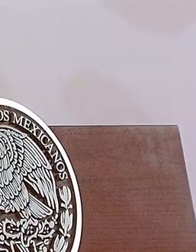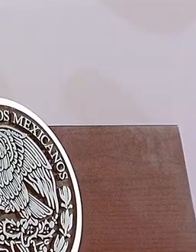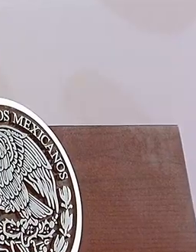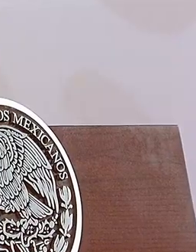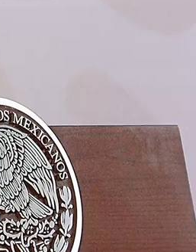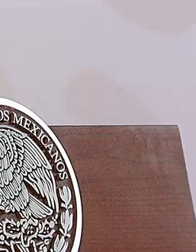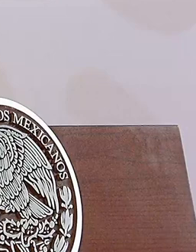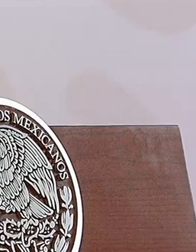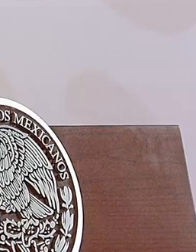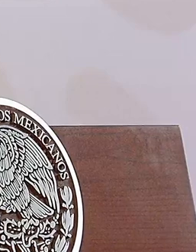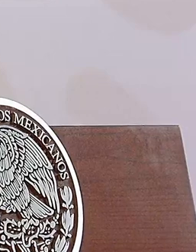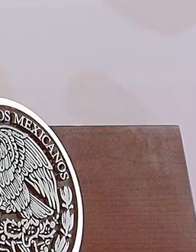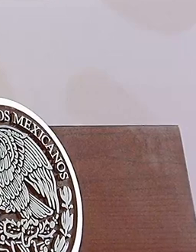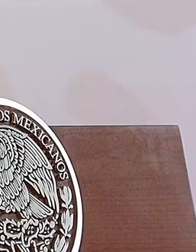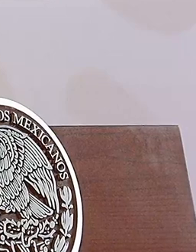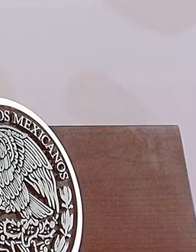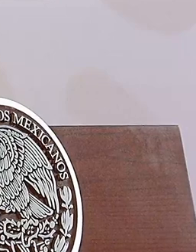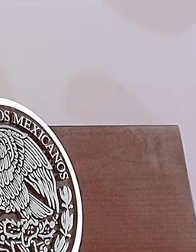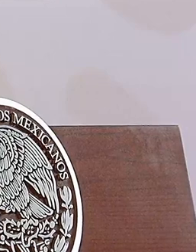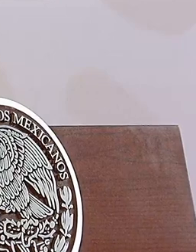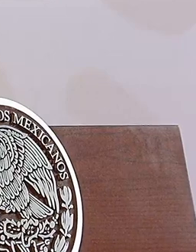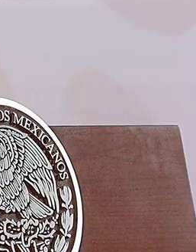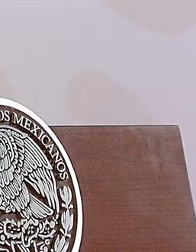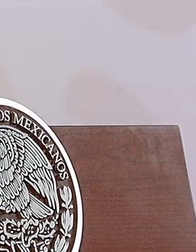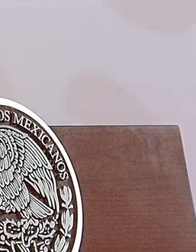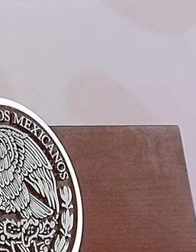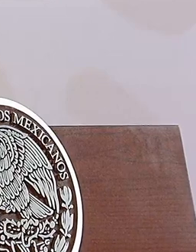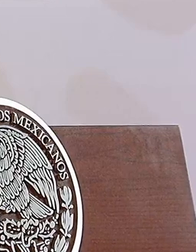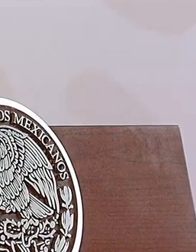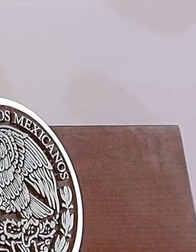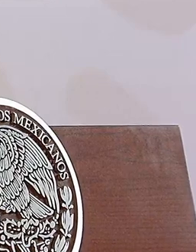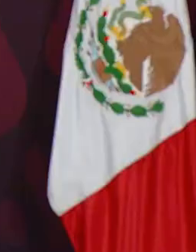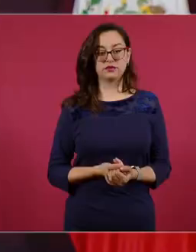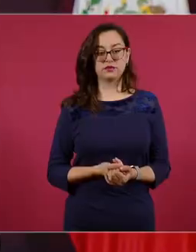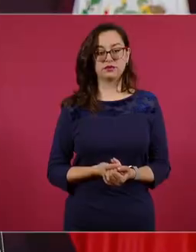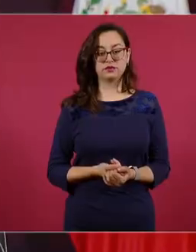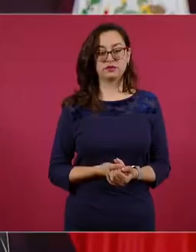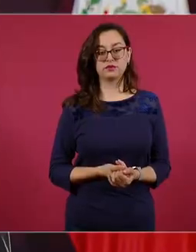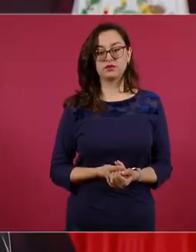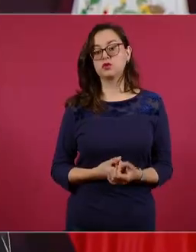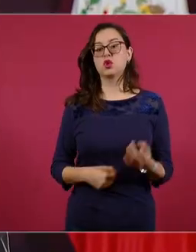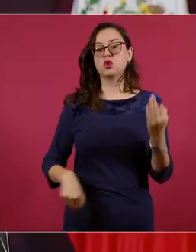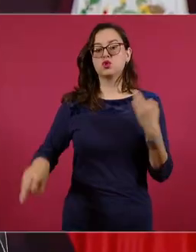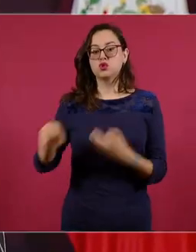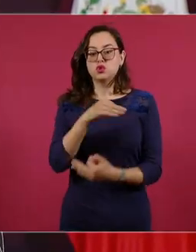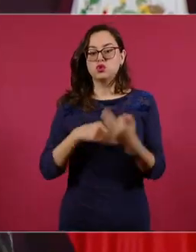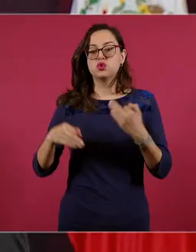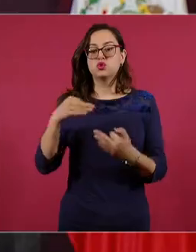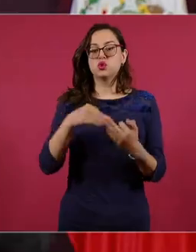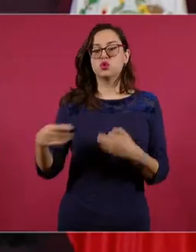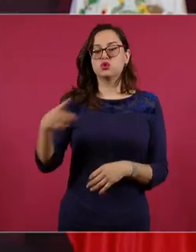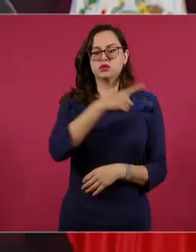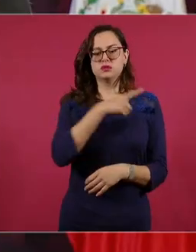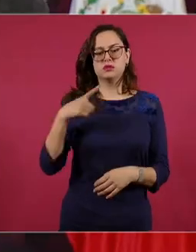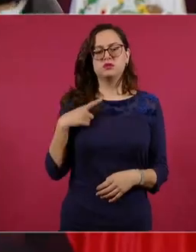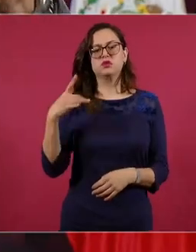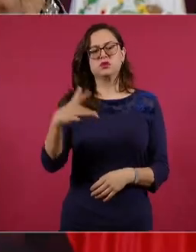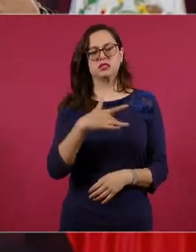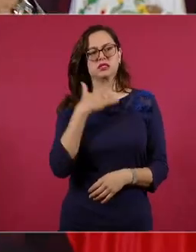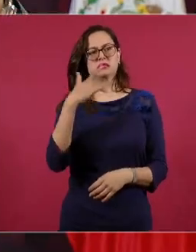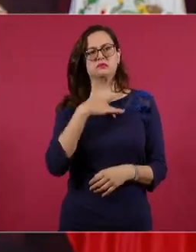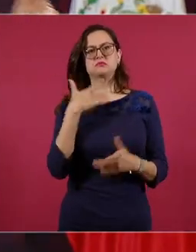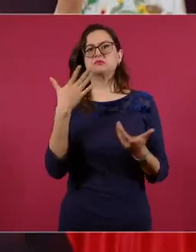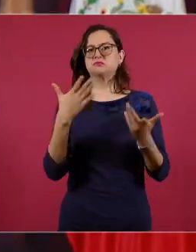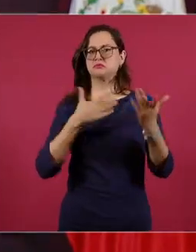repito, se está llevando a cabo de manera pacífica, sin violencia. No pasa de la barrera